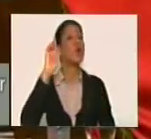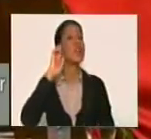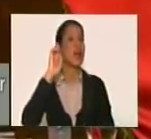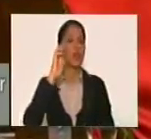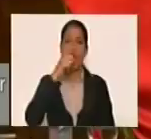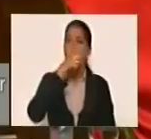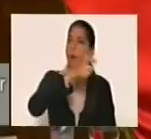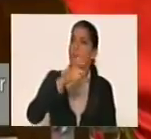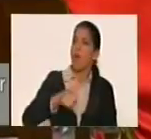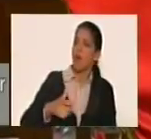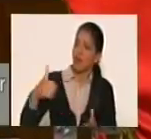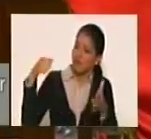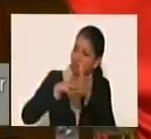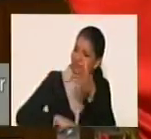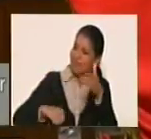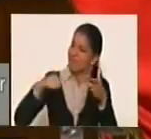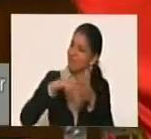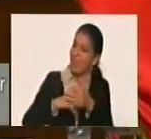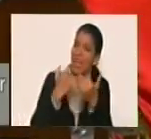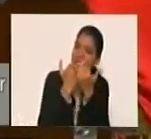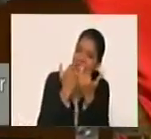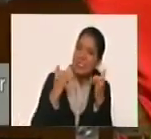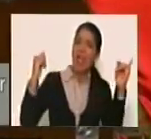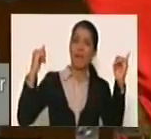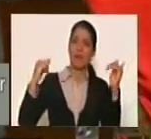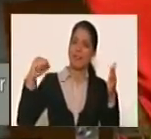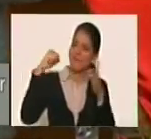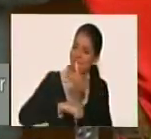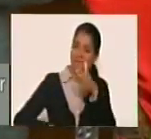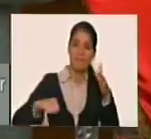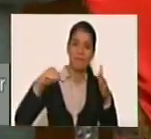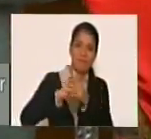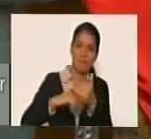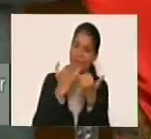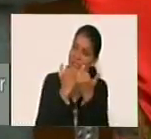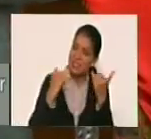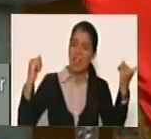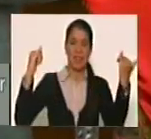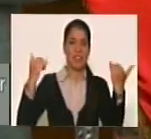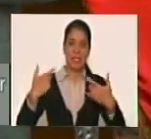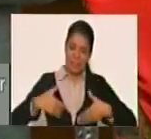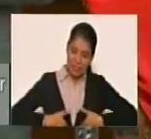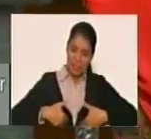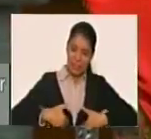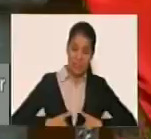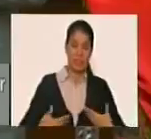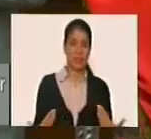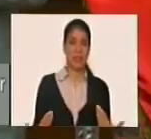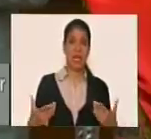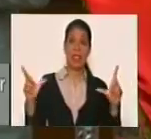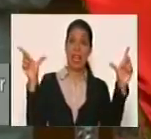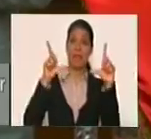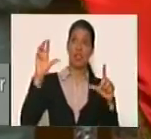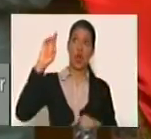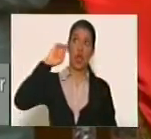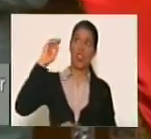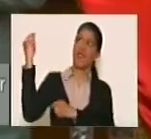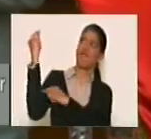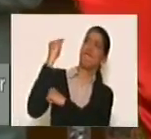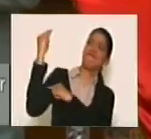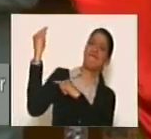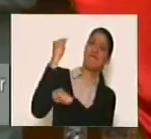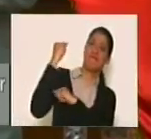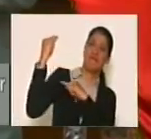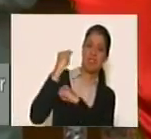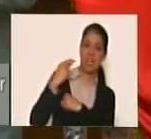luchan por su emancipación, cuando los pueblos se deciden a lograr su emancipación, son violentados por los medios